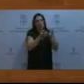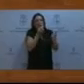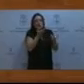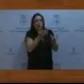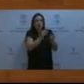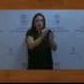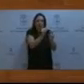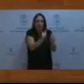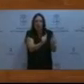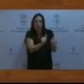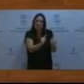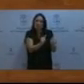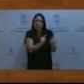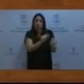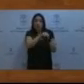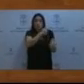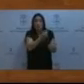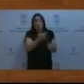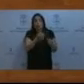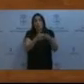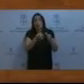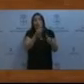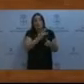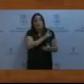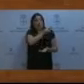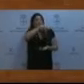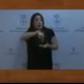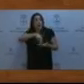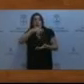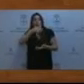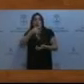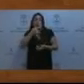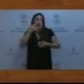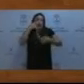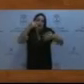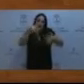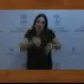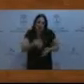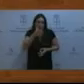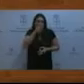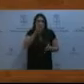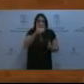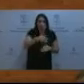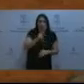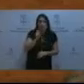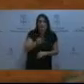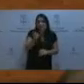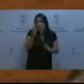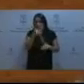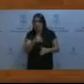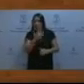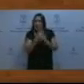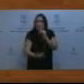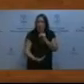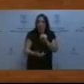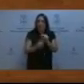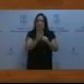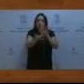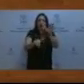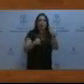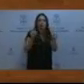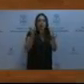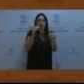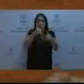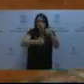los socialistas bajarán aquí y nos dirán que no existen tales denuncias, ni sentencias, ni errores, ni fallos en la convocatoria de